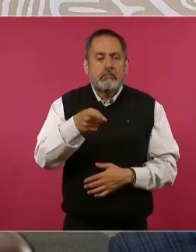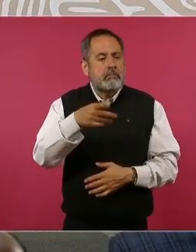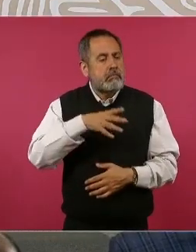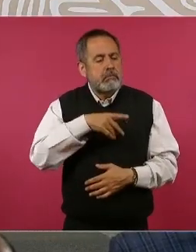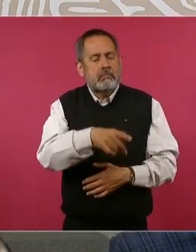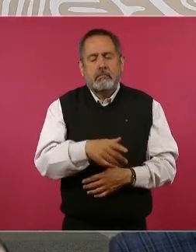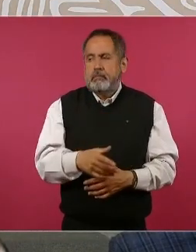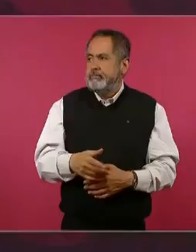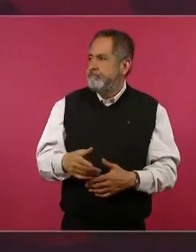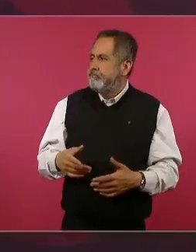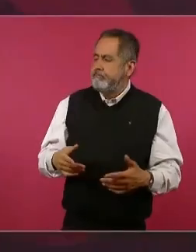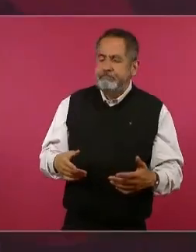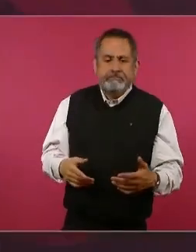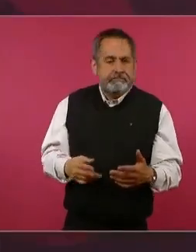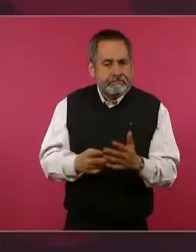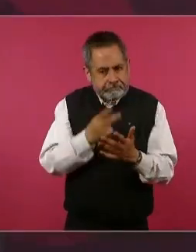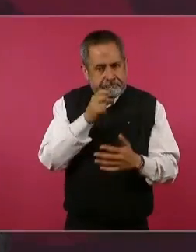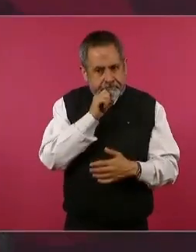¿Por qué?